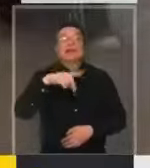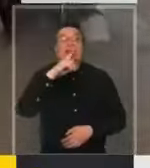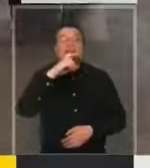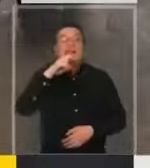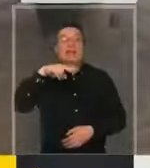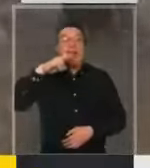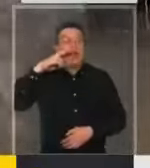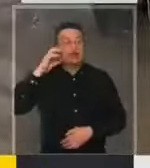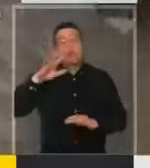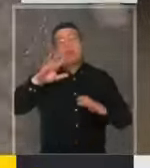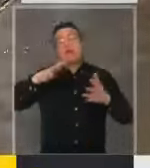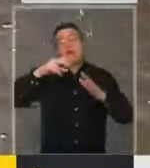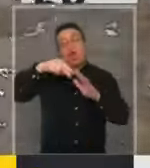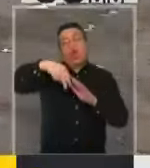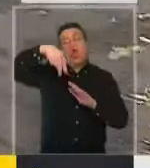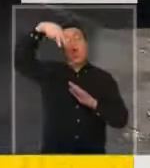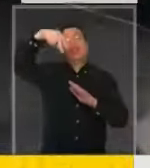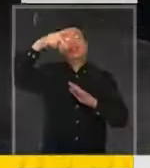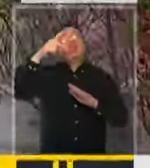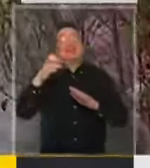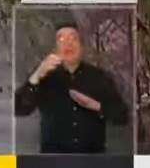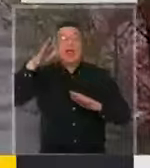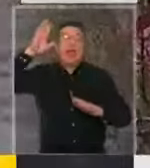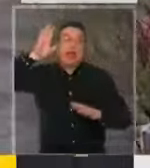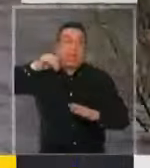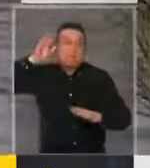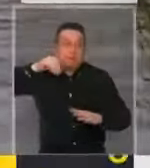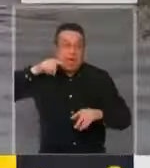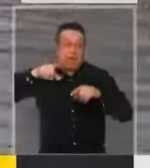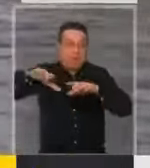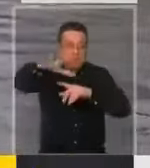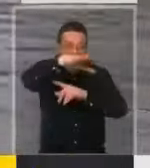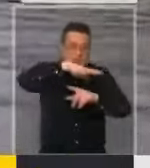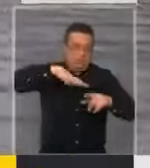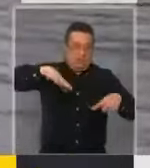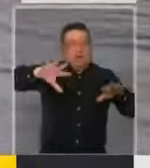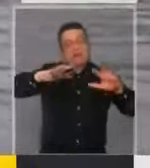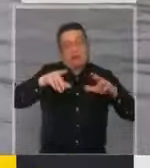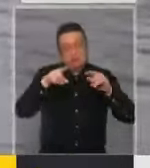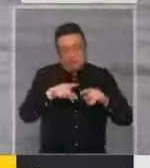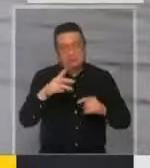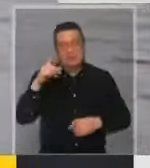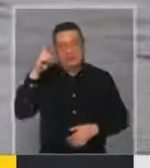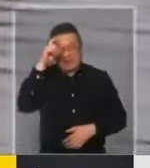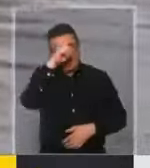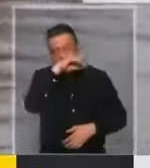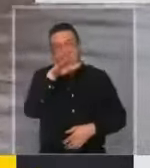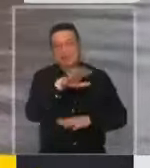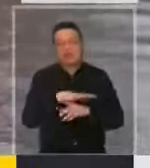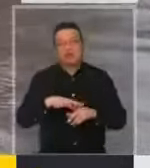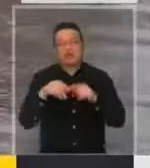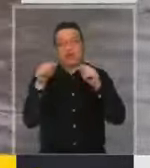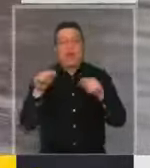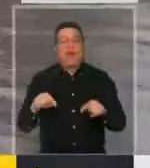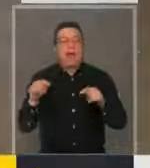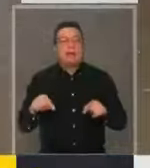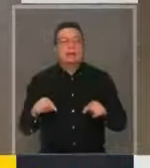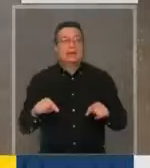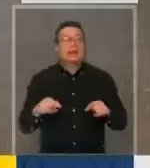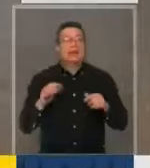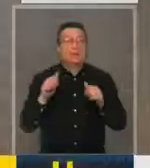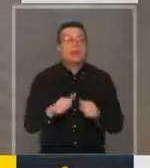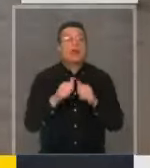de Lampa, podríamos decirlo, y aquí es donde está la situación gran compleja que se está viviendo hasta ahora acá en este lugar, y sobre todo